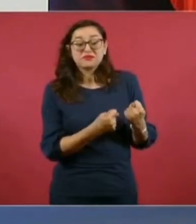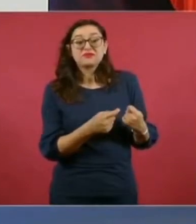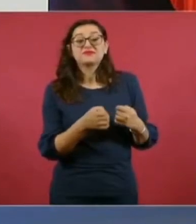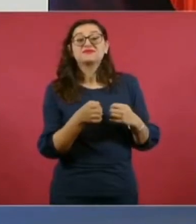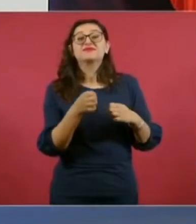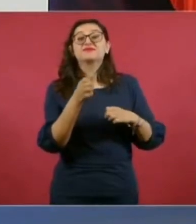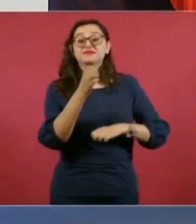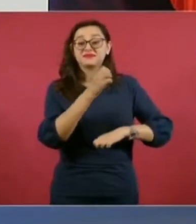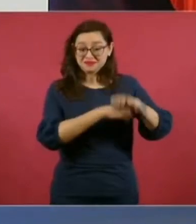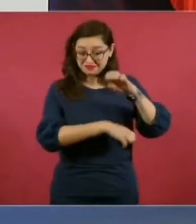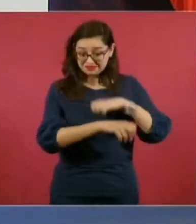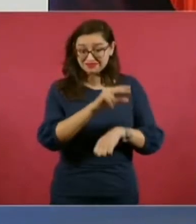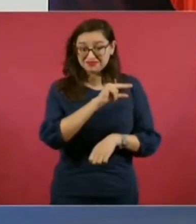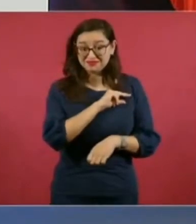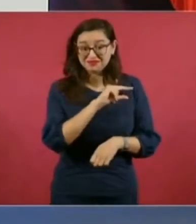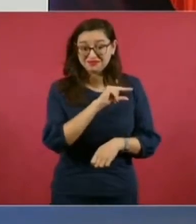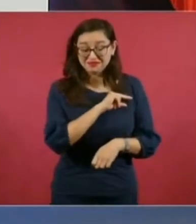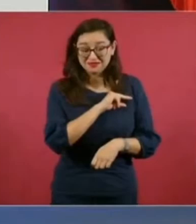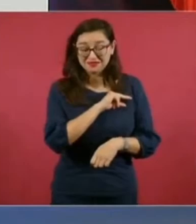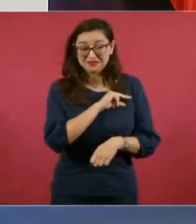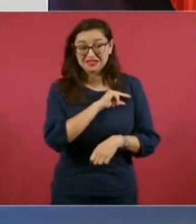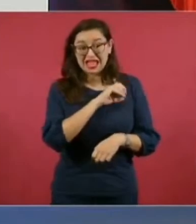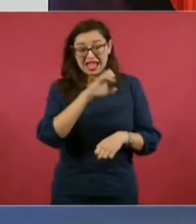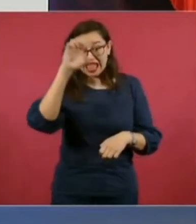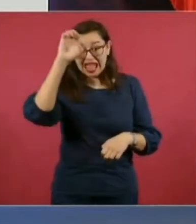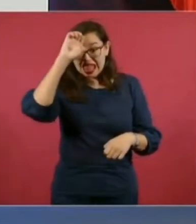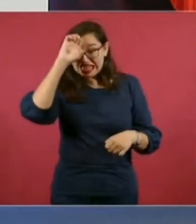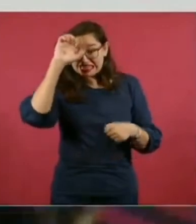extranjeras, generar energía eléctrica.